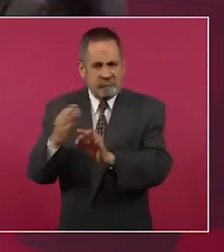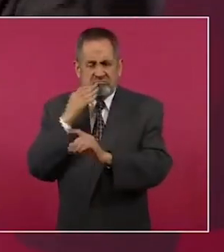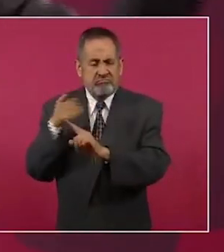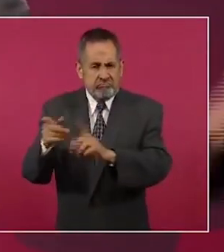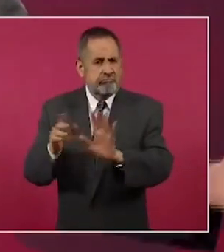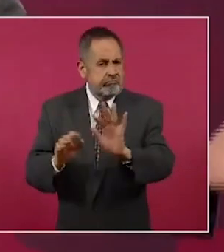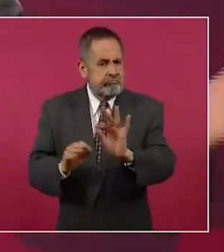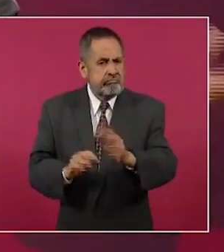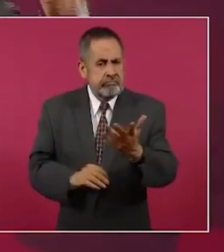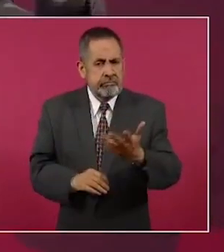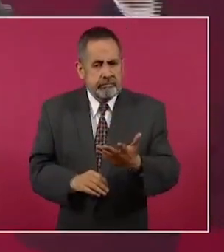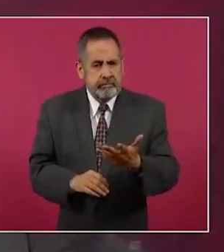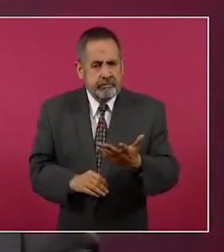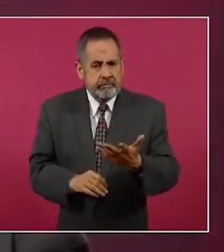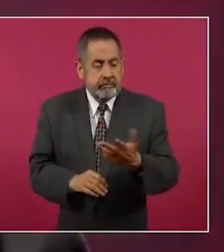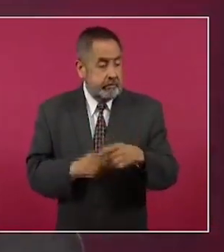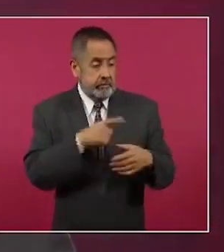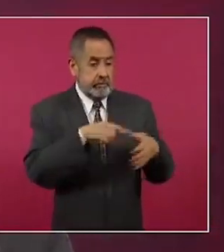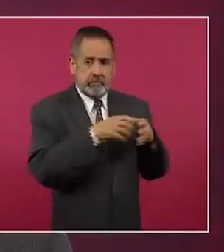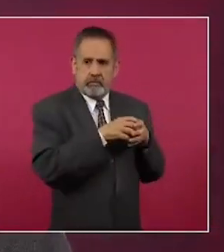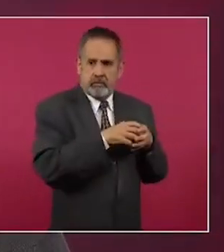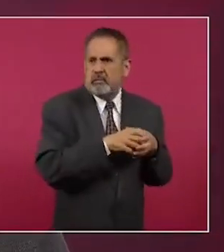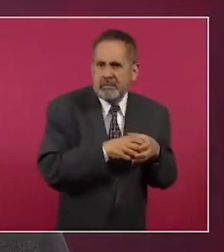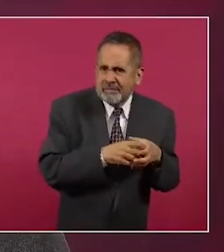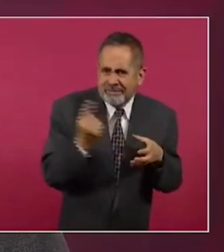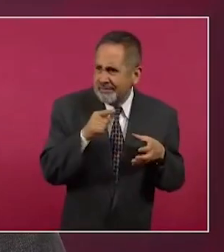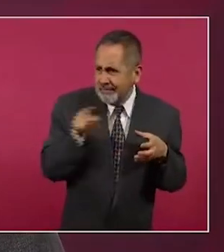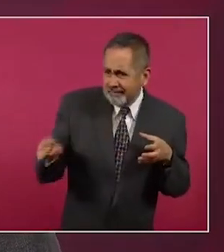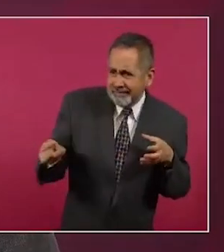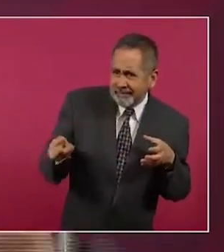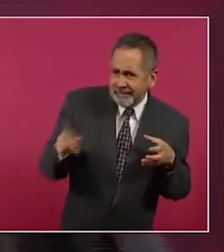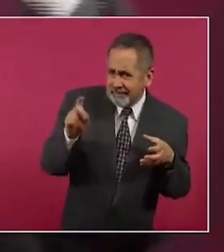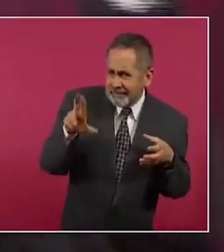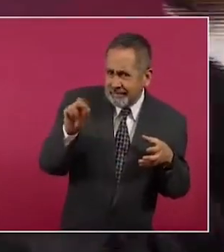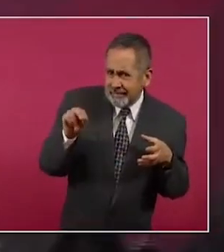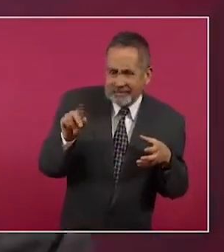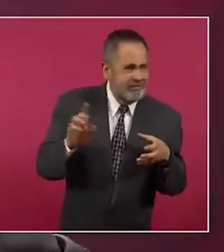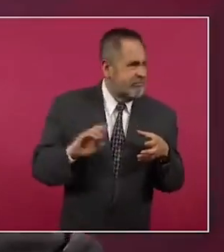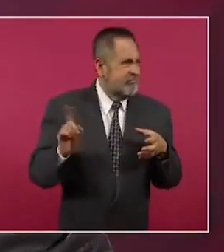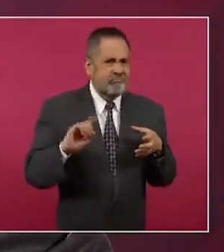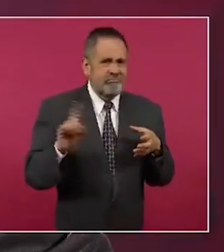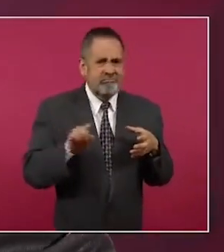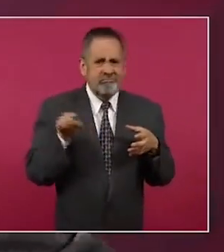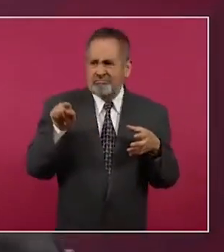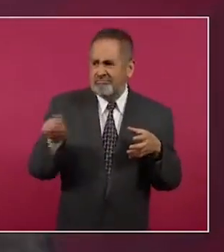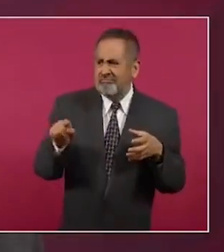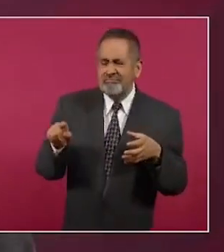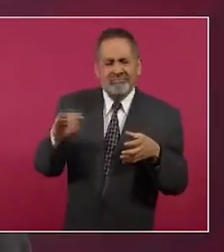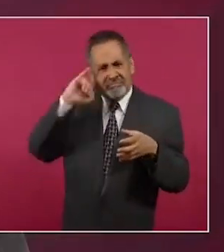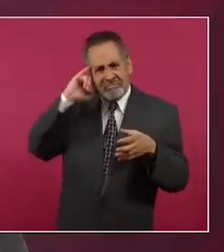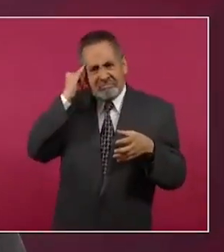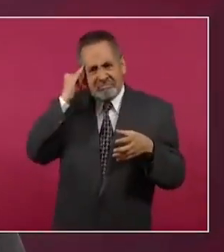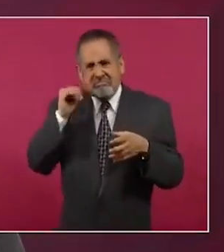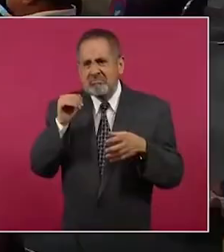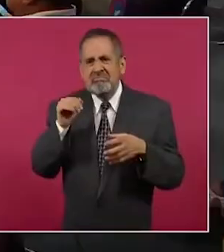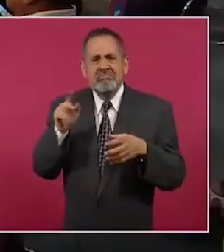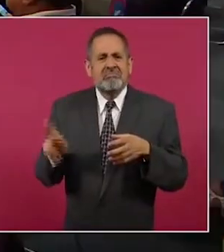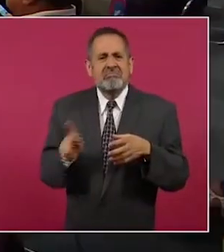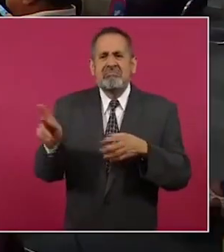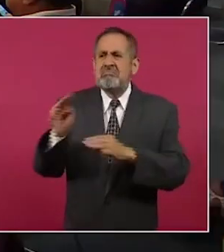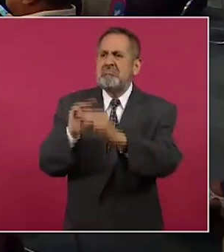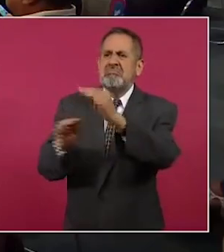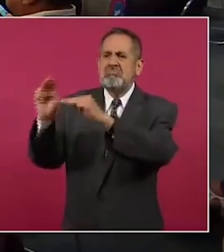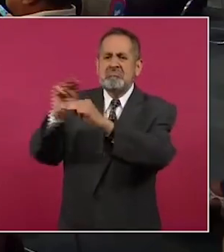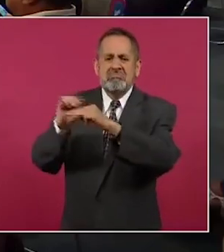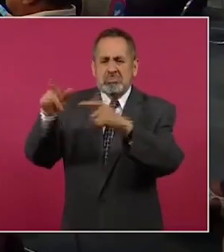Pero ¿cómo a Pedro Castillo si es de la sierra, si